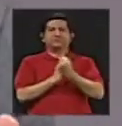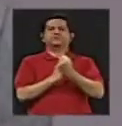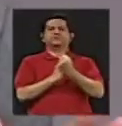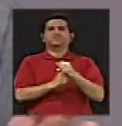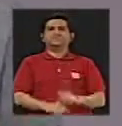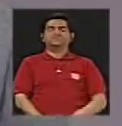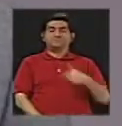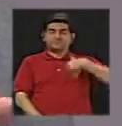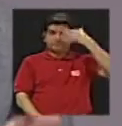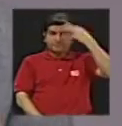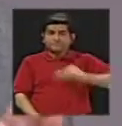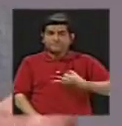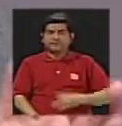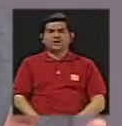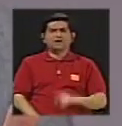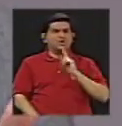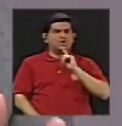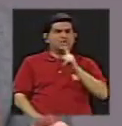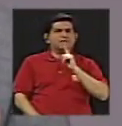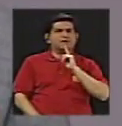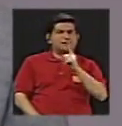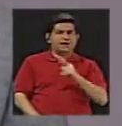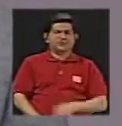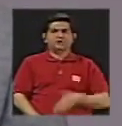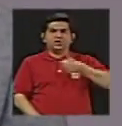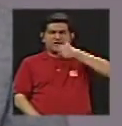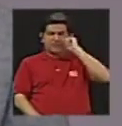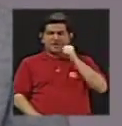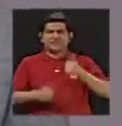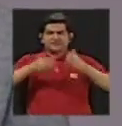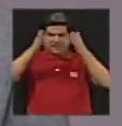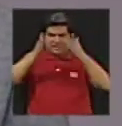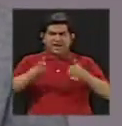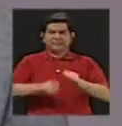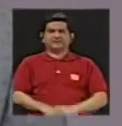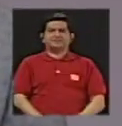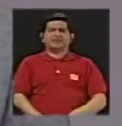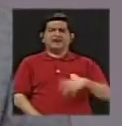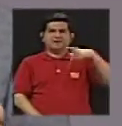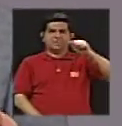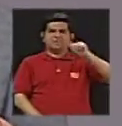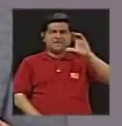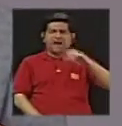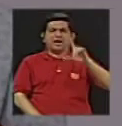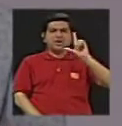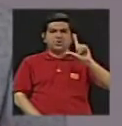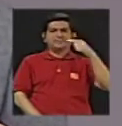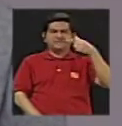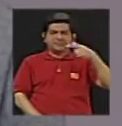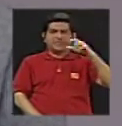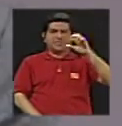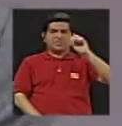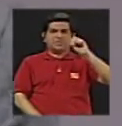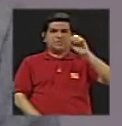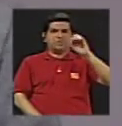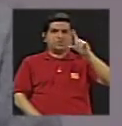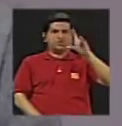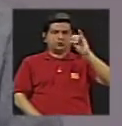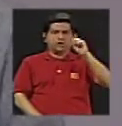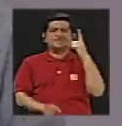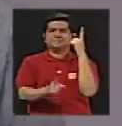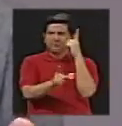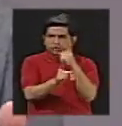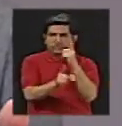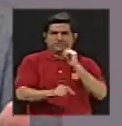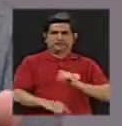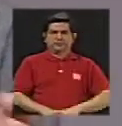Y me parece que la declaratoria de ayer del candidato del PAC, don Luis Guillermo Solís, me parece adecuada,